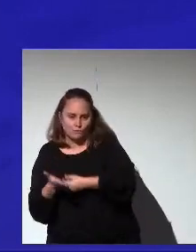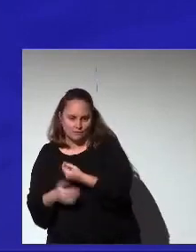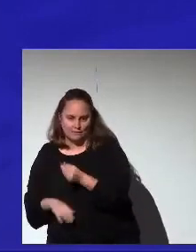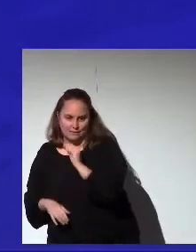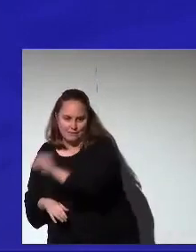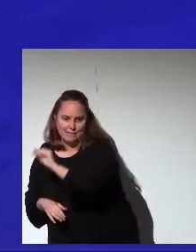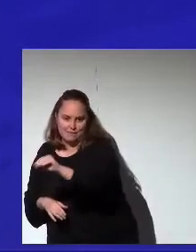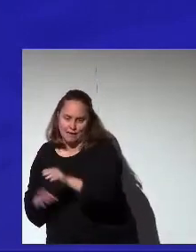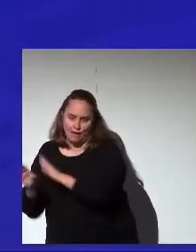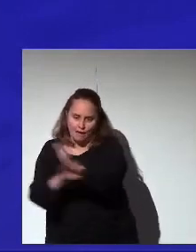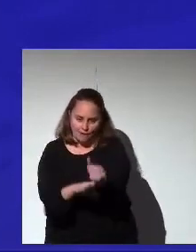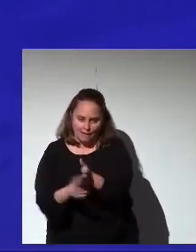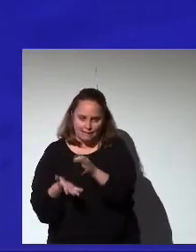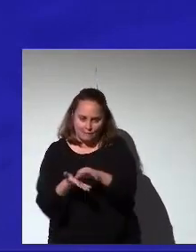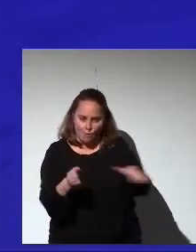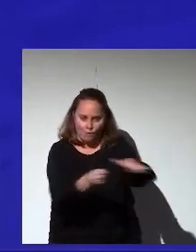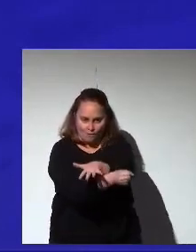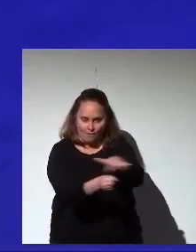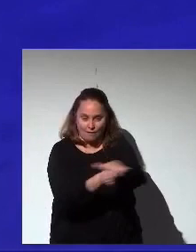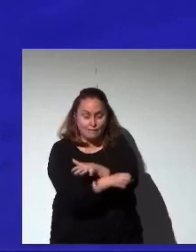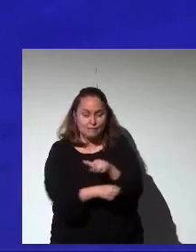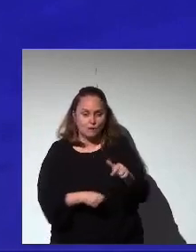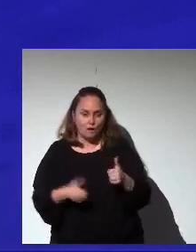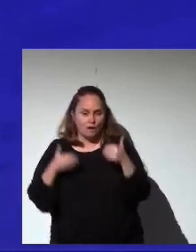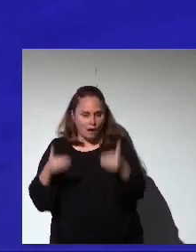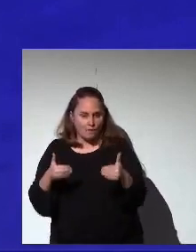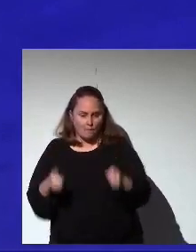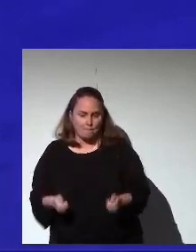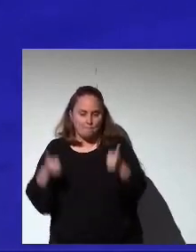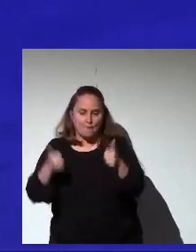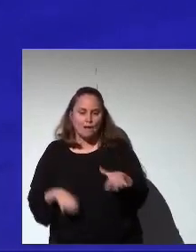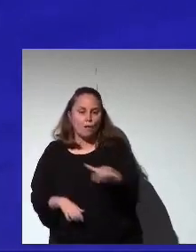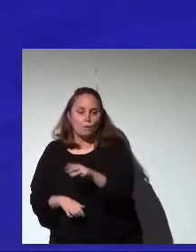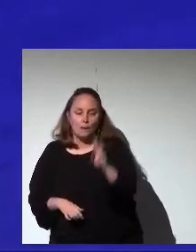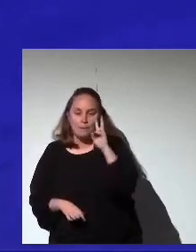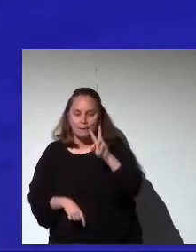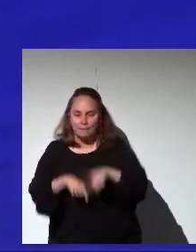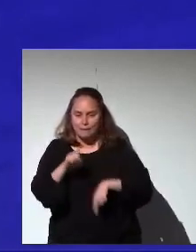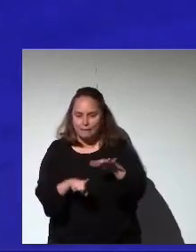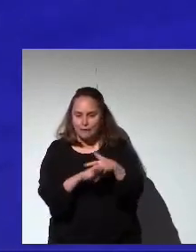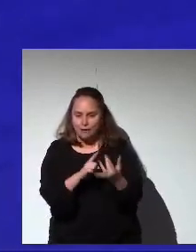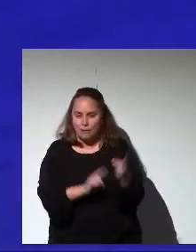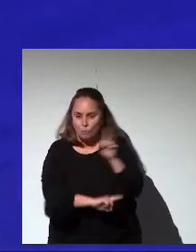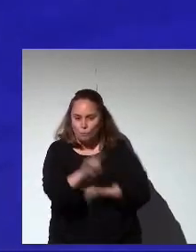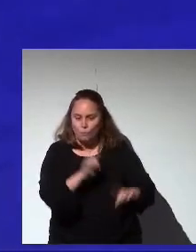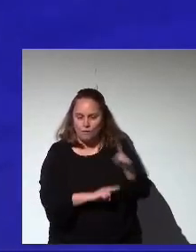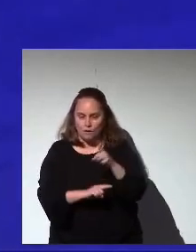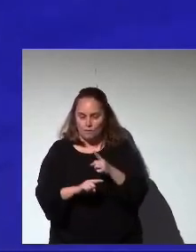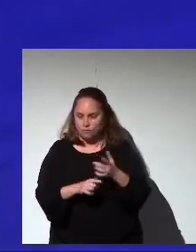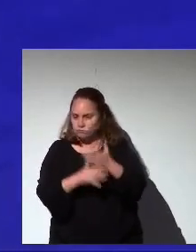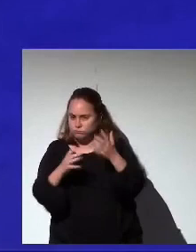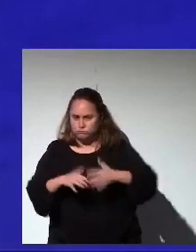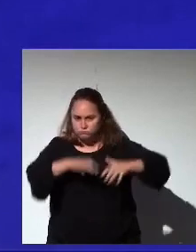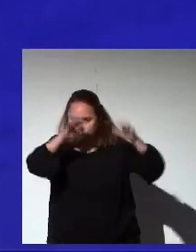más evidente en los diferentes riesgos, en los diferentes desastres que tenemos. O sea, cada